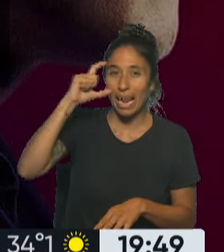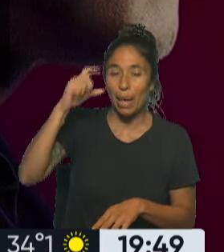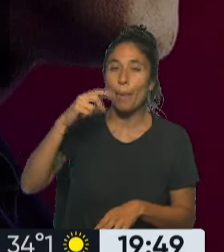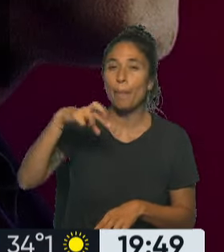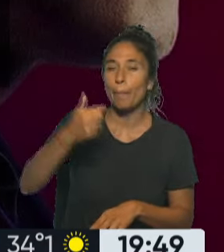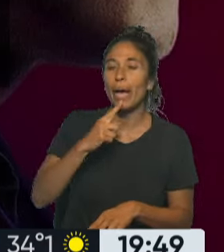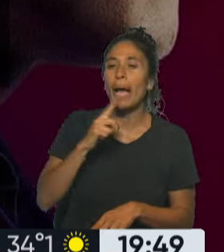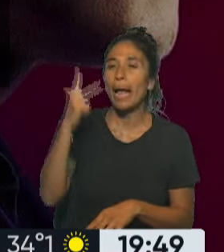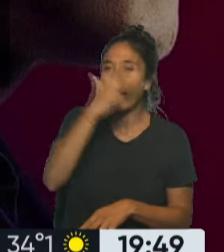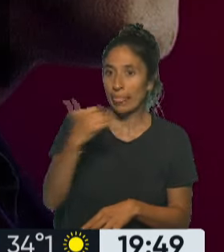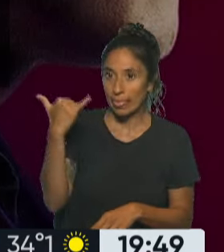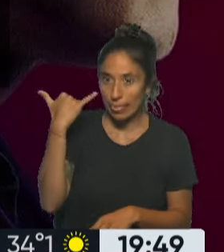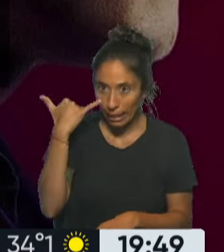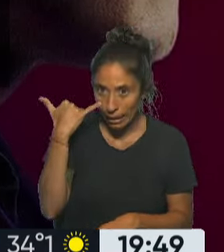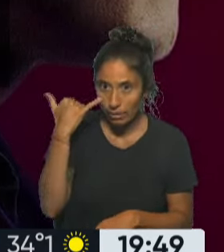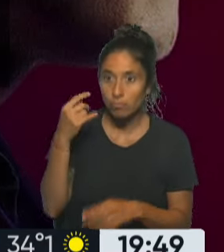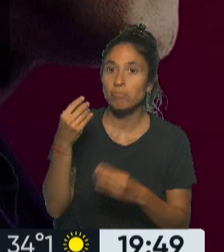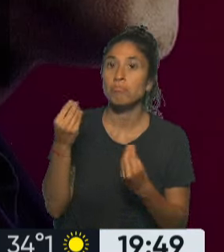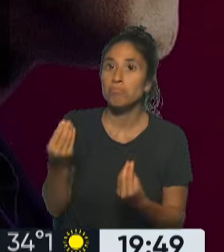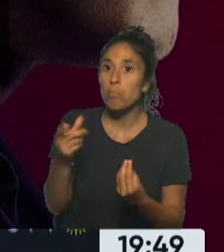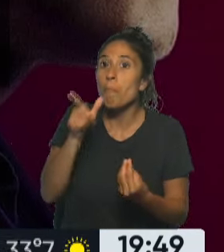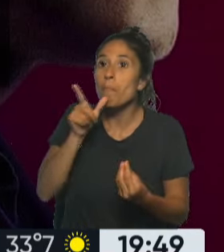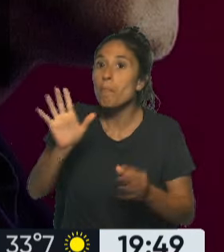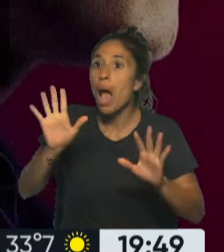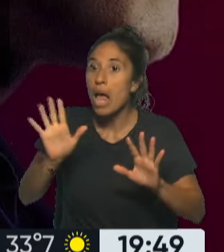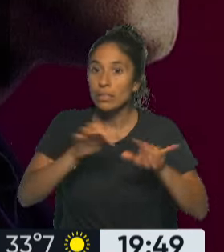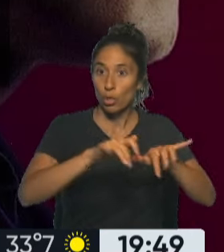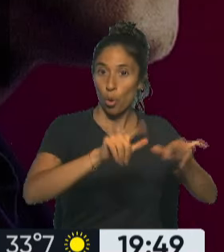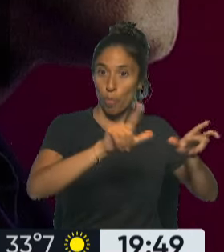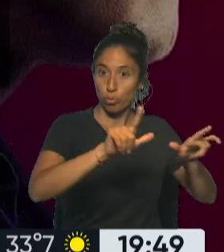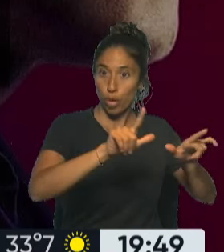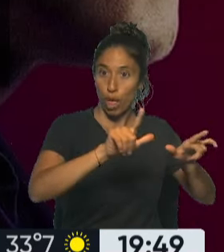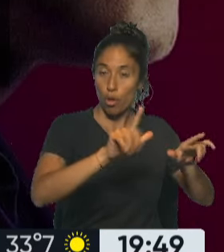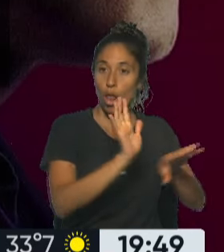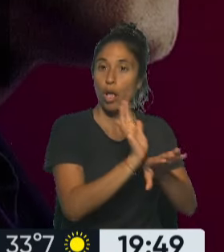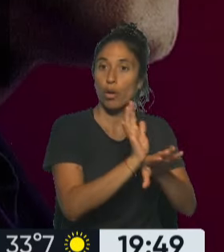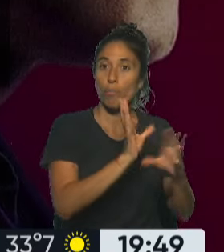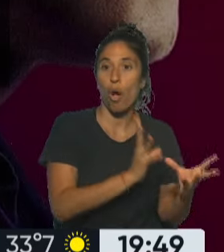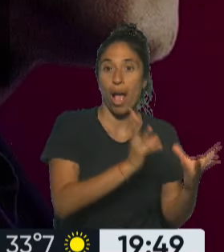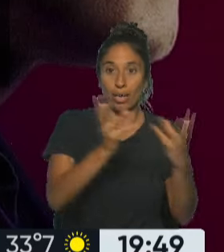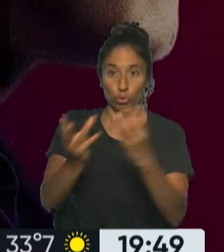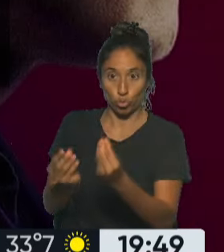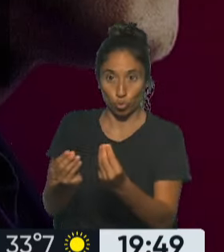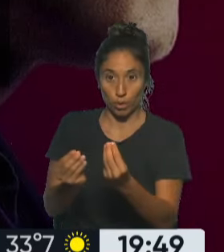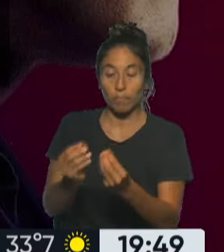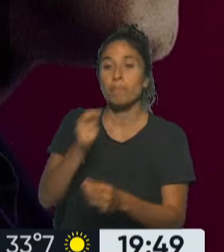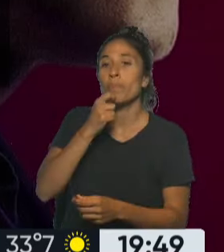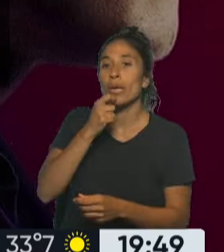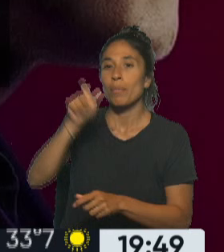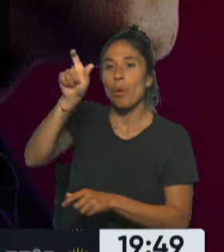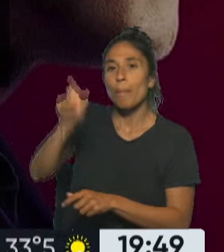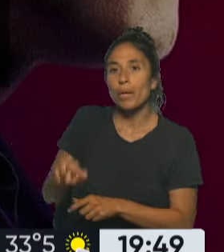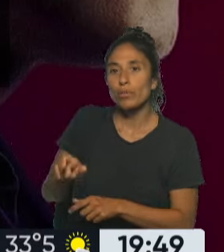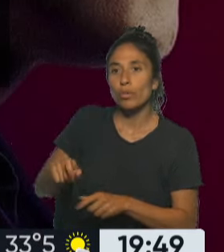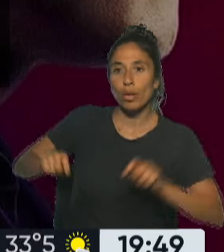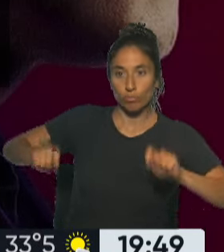permitirá controlar computadoras pensando Wow Como las películas sí se va a priorizar a los pacientes cuadripléjicos que se quieran anotar